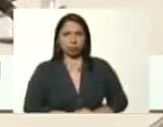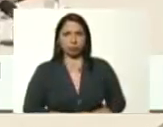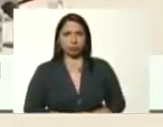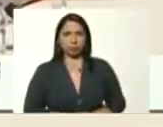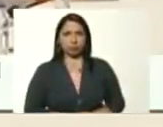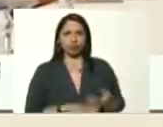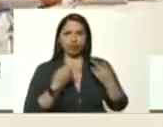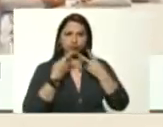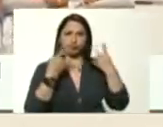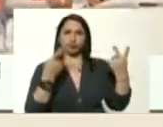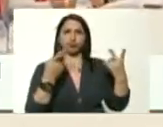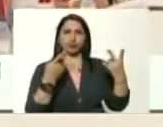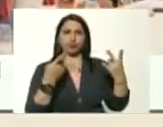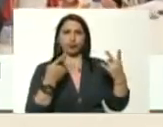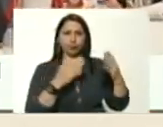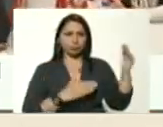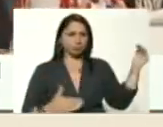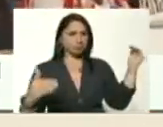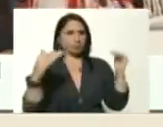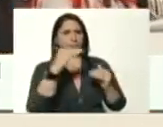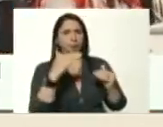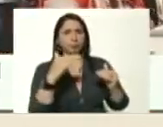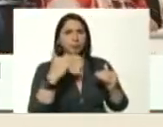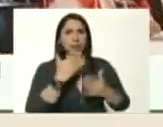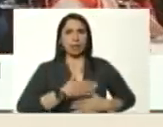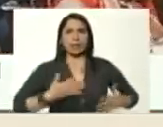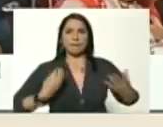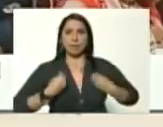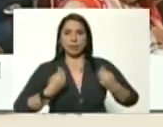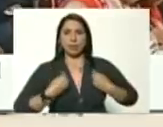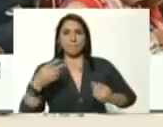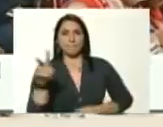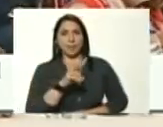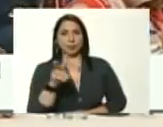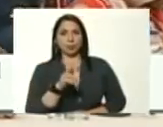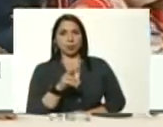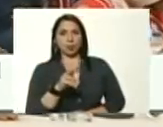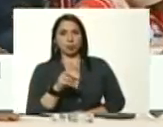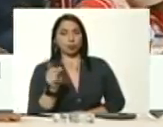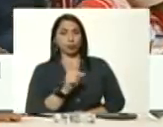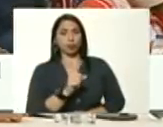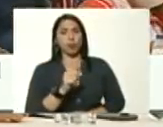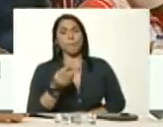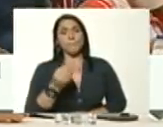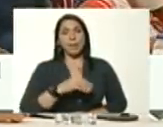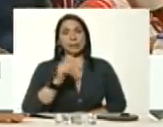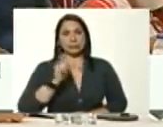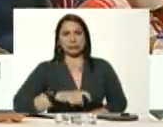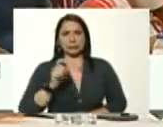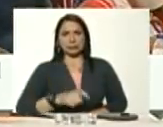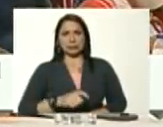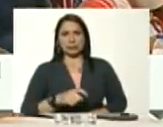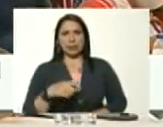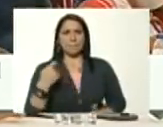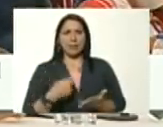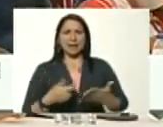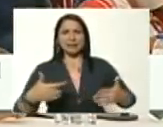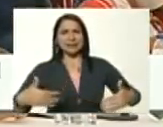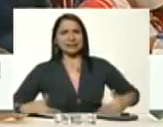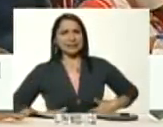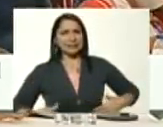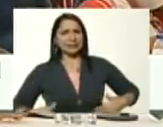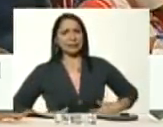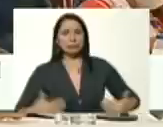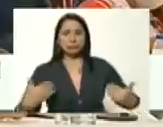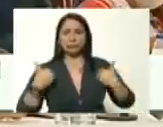la calidad de vida del venezolano y que no sean los más necesitados los que paguen la cuota de sacrificio de la